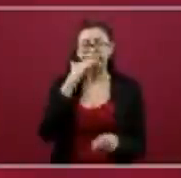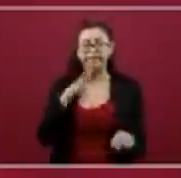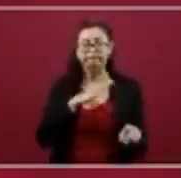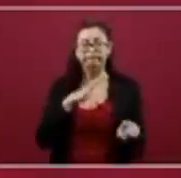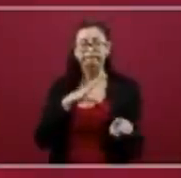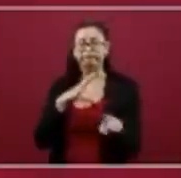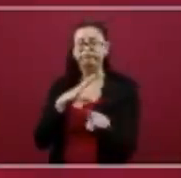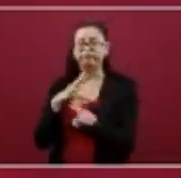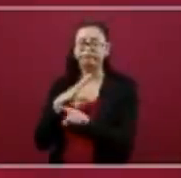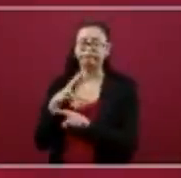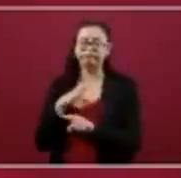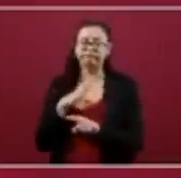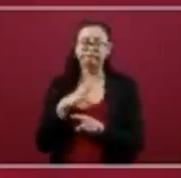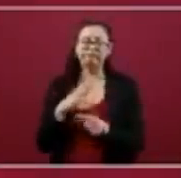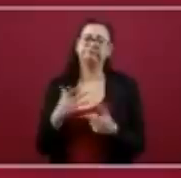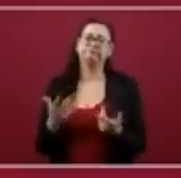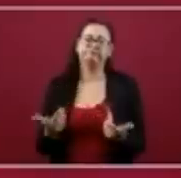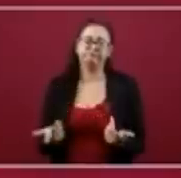y por eso